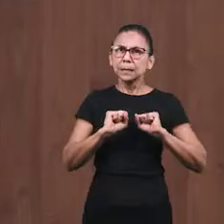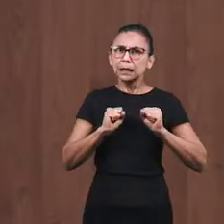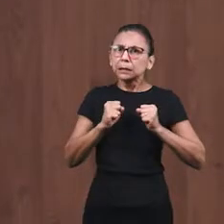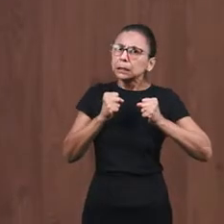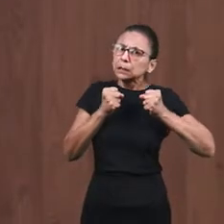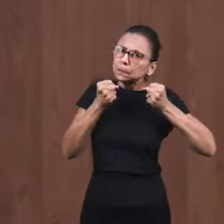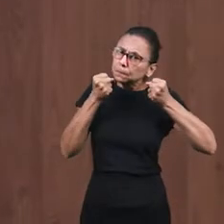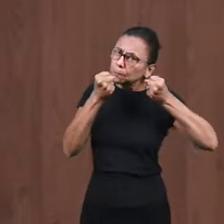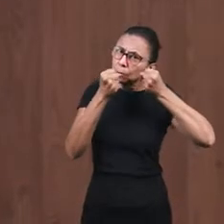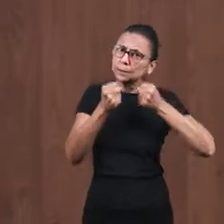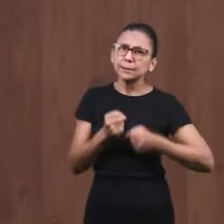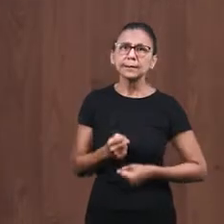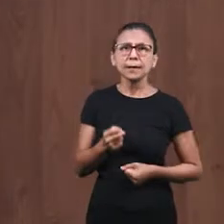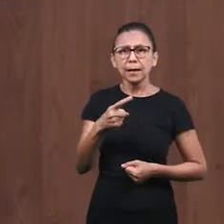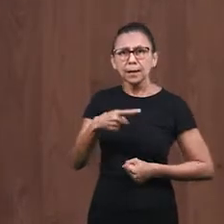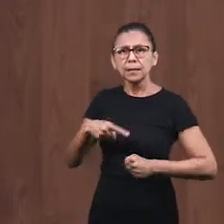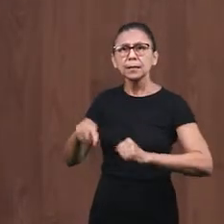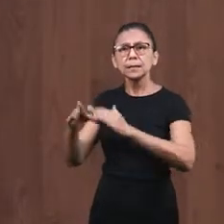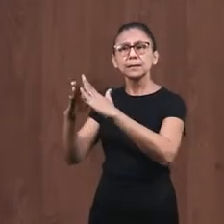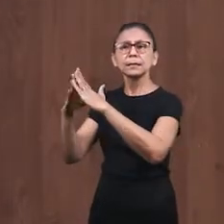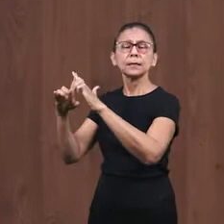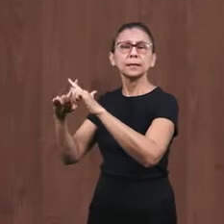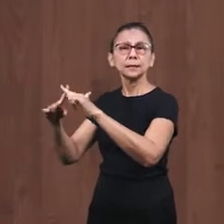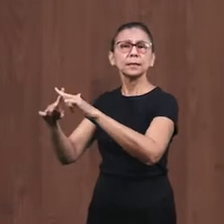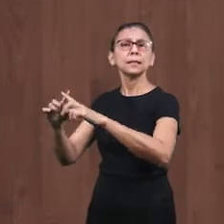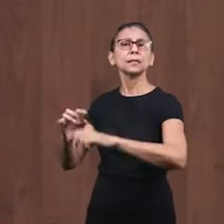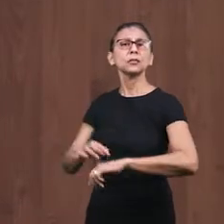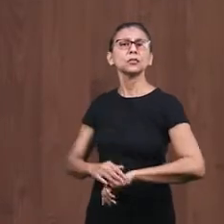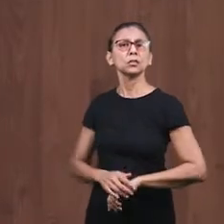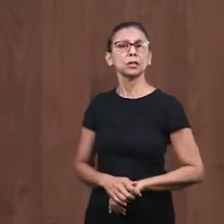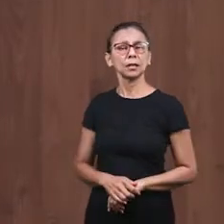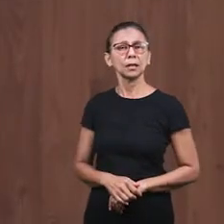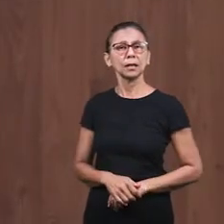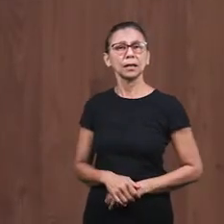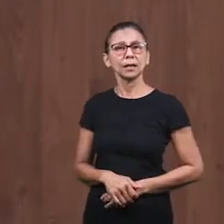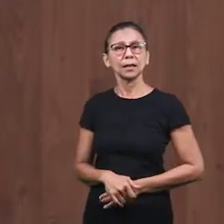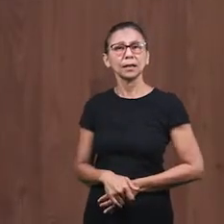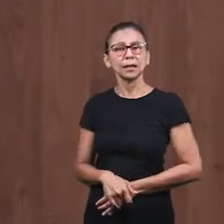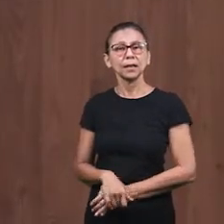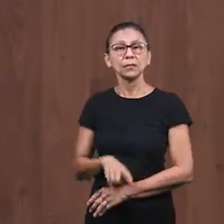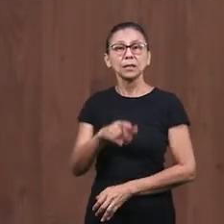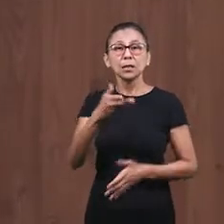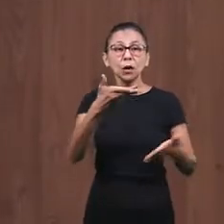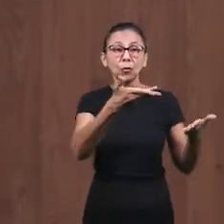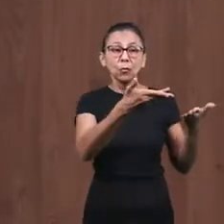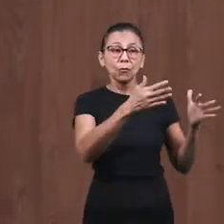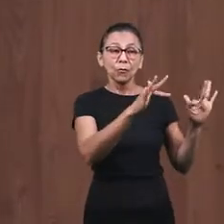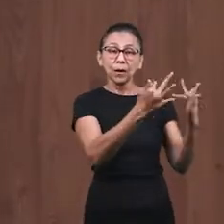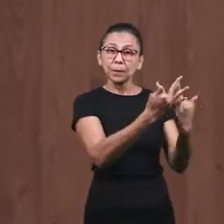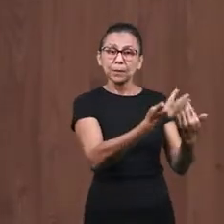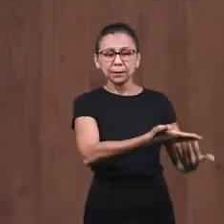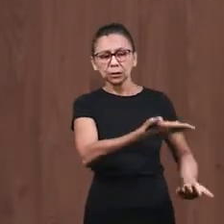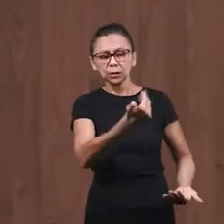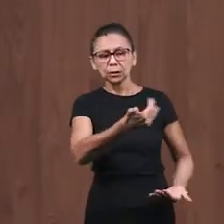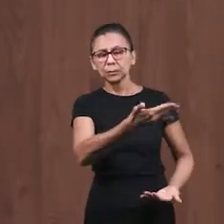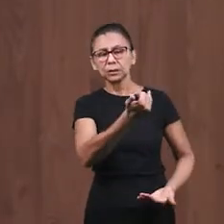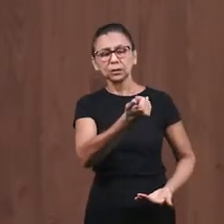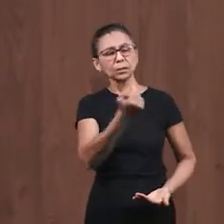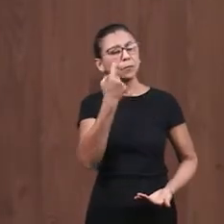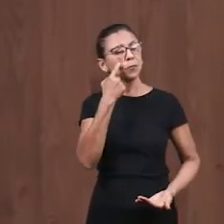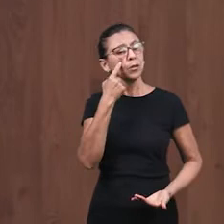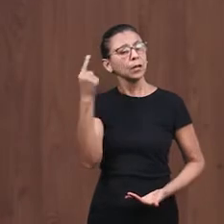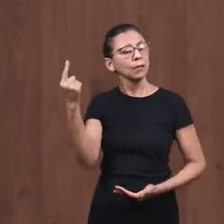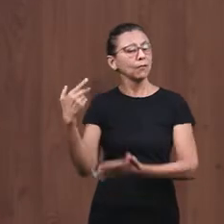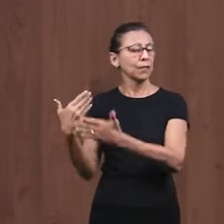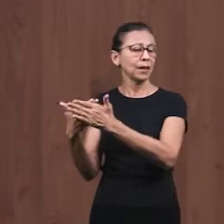eso es necesario que te esfuerces, ir a la casa del Señor. Pide a alguien de tu familia que te lleve a la